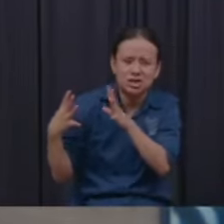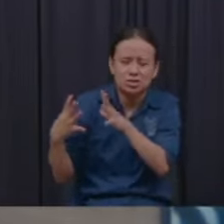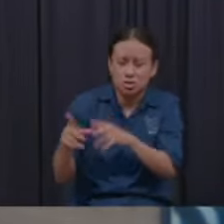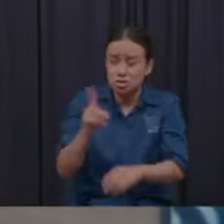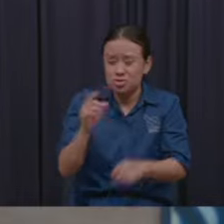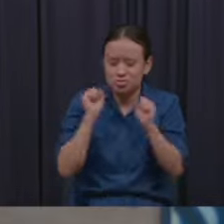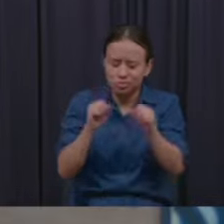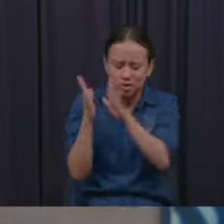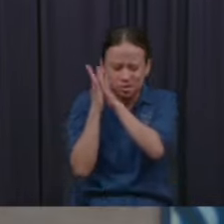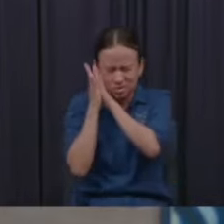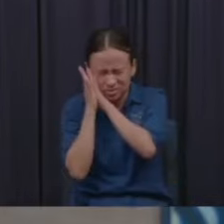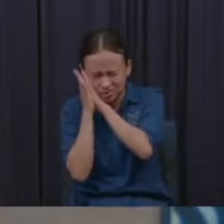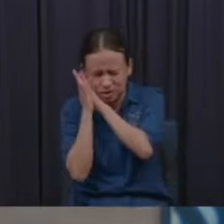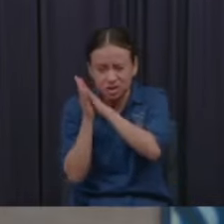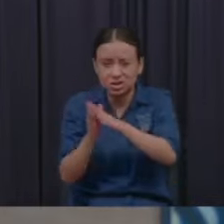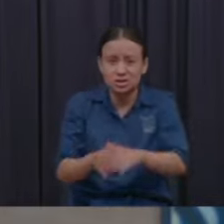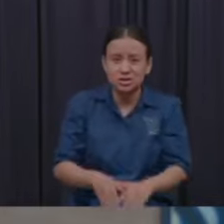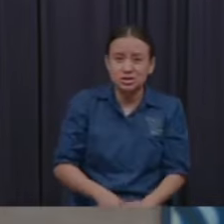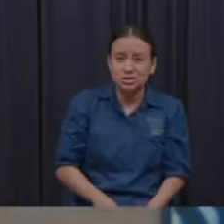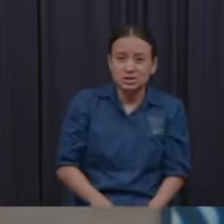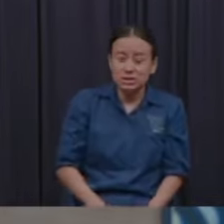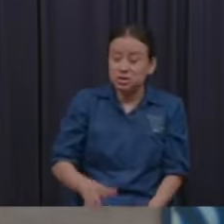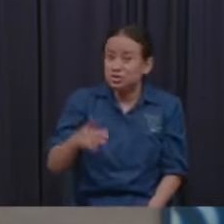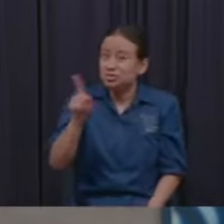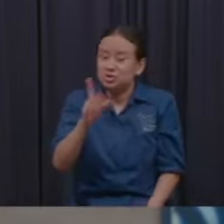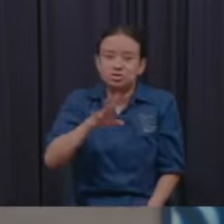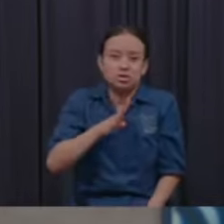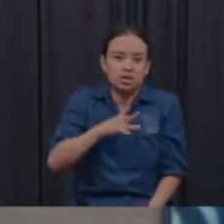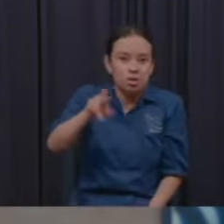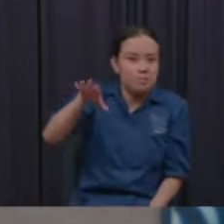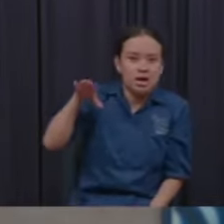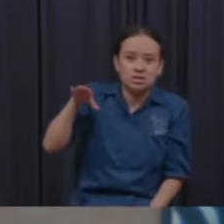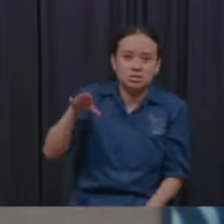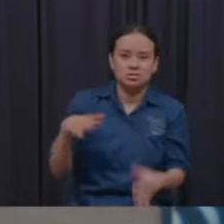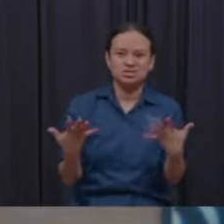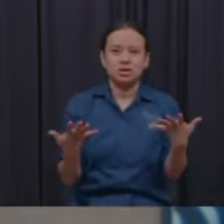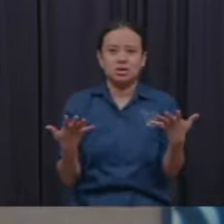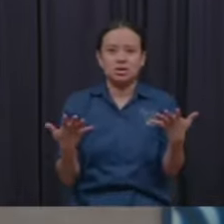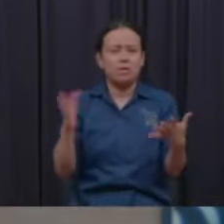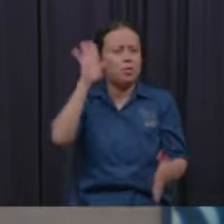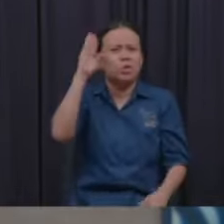como que se recuesta en mi pecho y me quita el aire, y no es mi esposa.